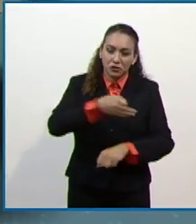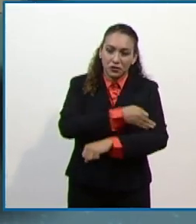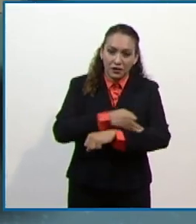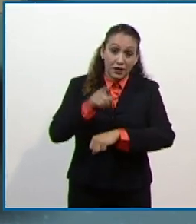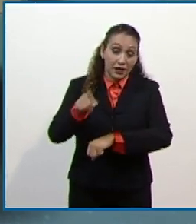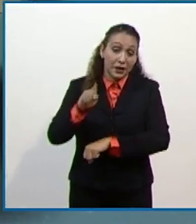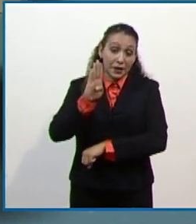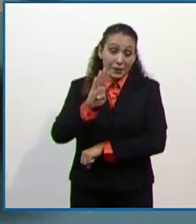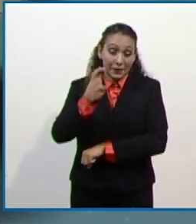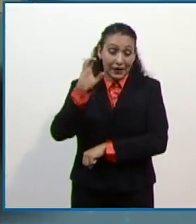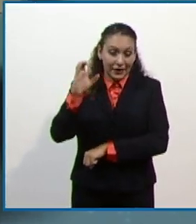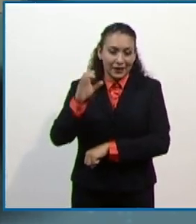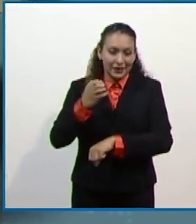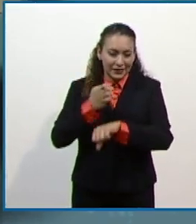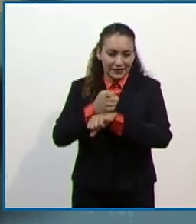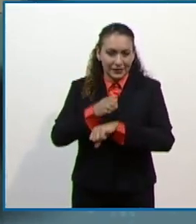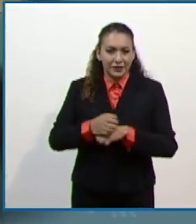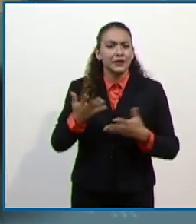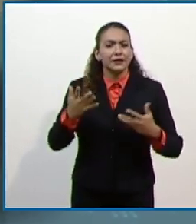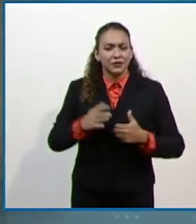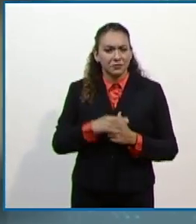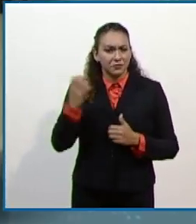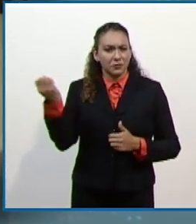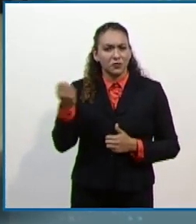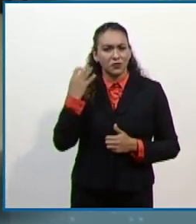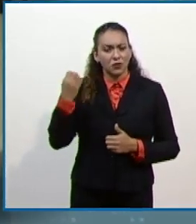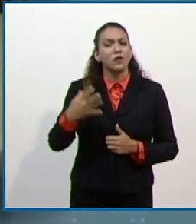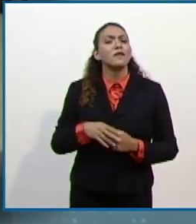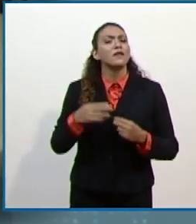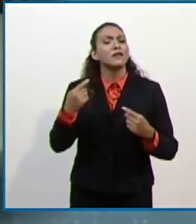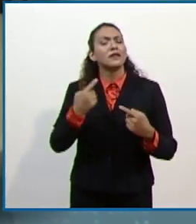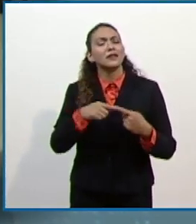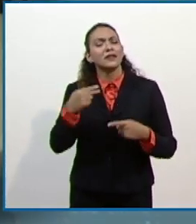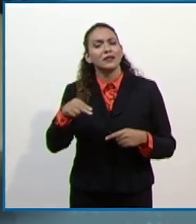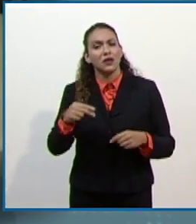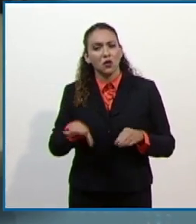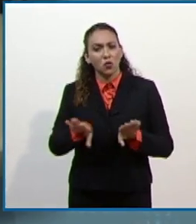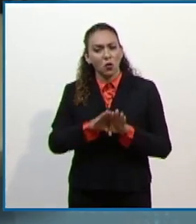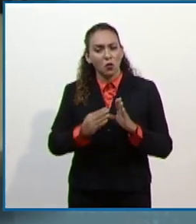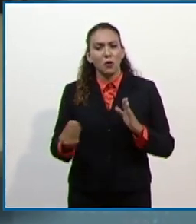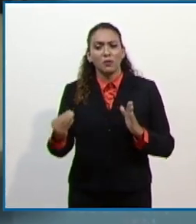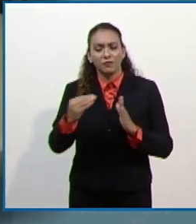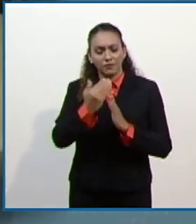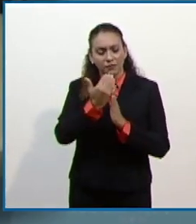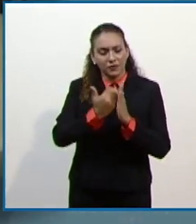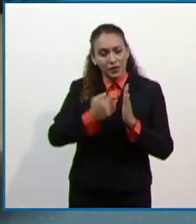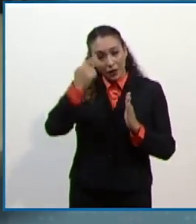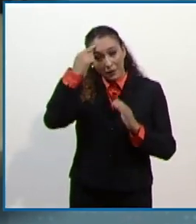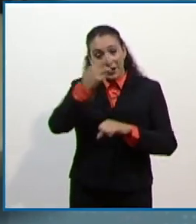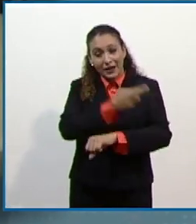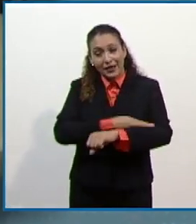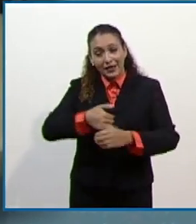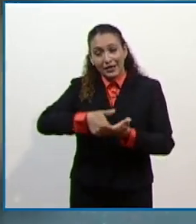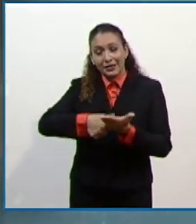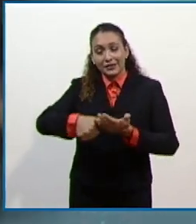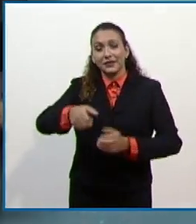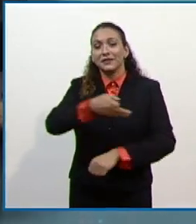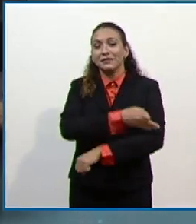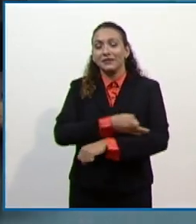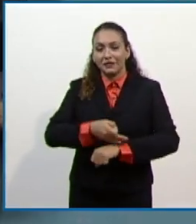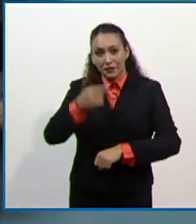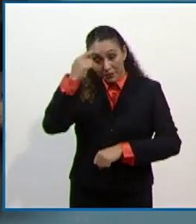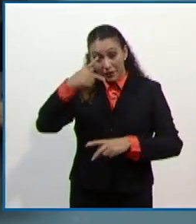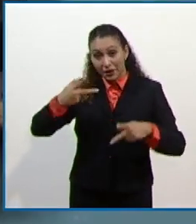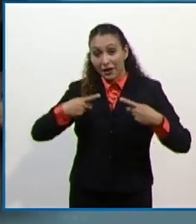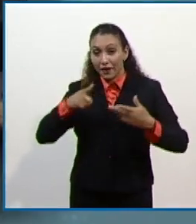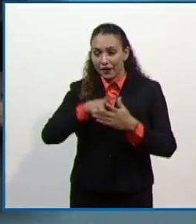Baja California Sur llevó a cabo la conferencia Aspectos relevantes del Código Nacional de Procedimientos Civiles y Familiares a